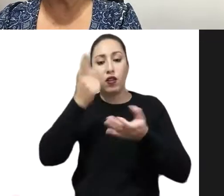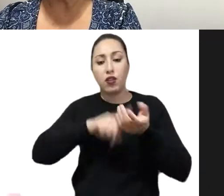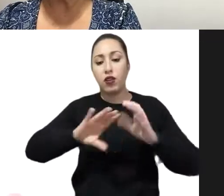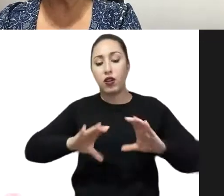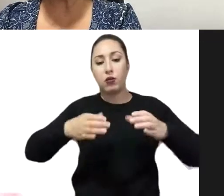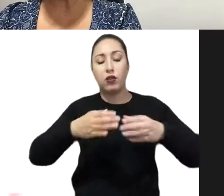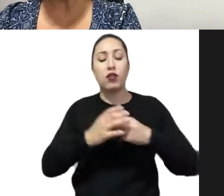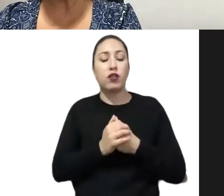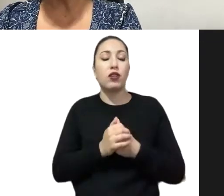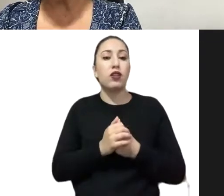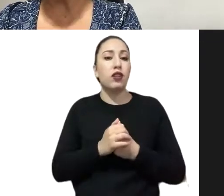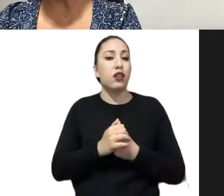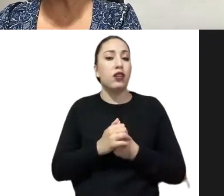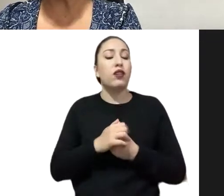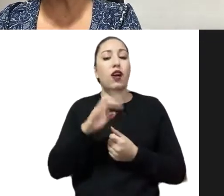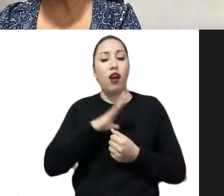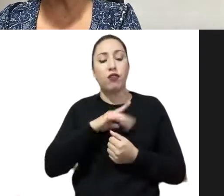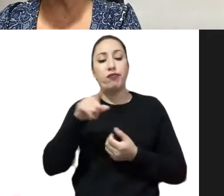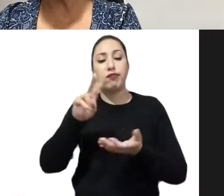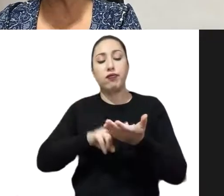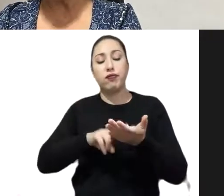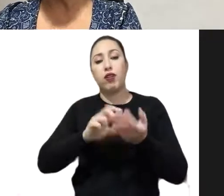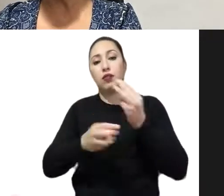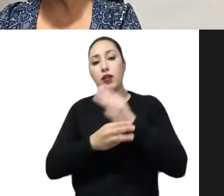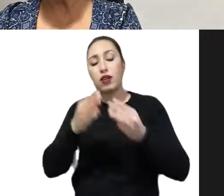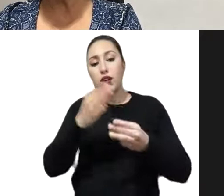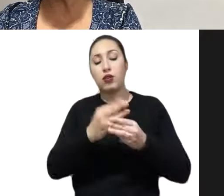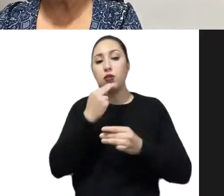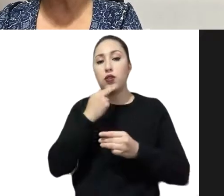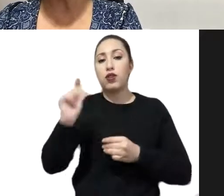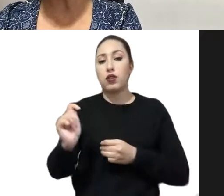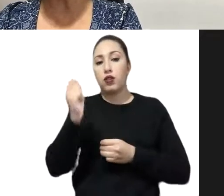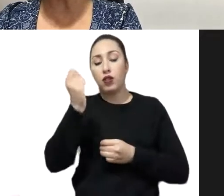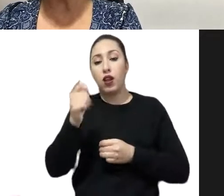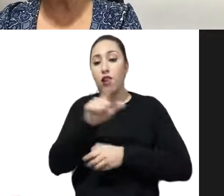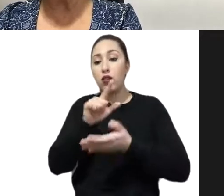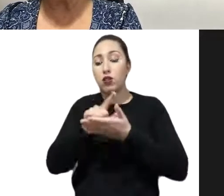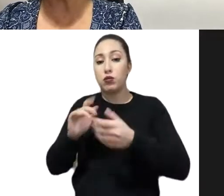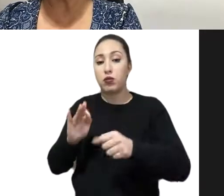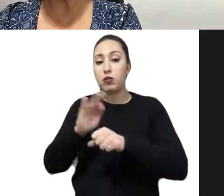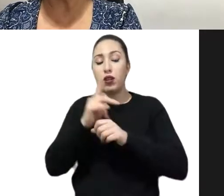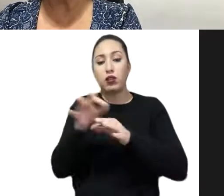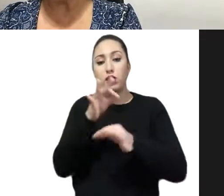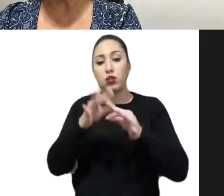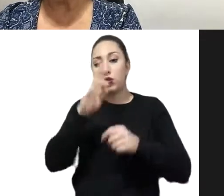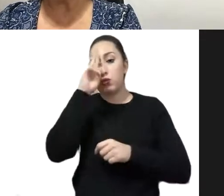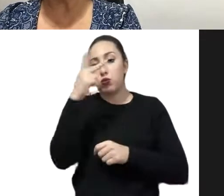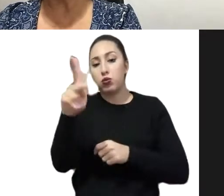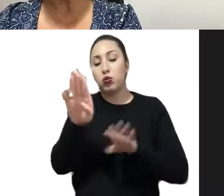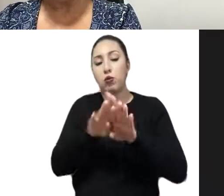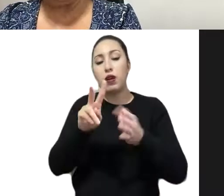contando con todos los instrumentos y herramientas jurídicas para que se respete la dignidad